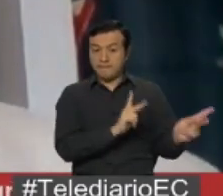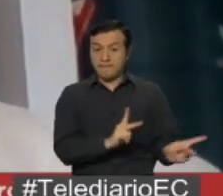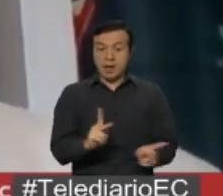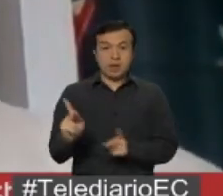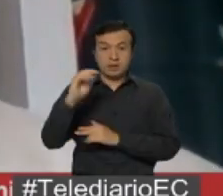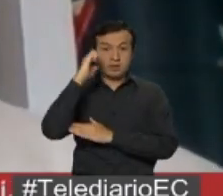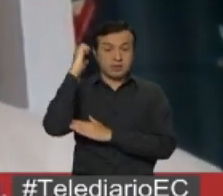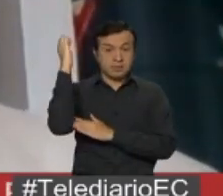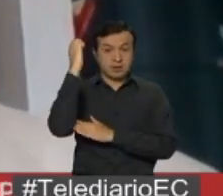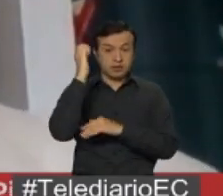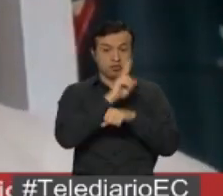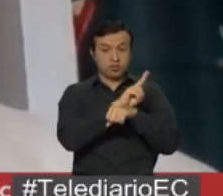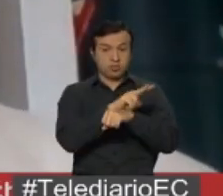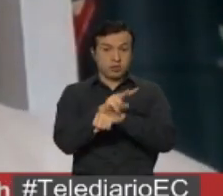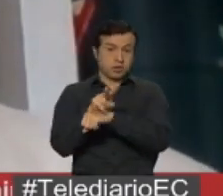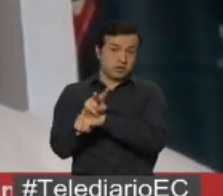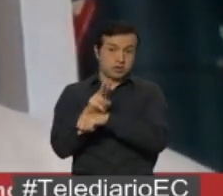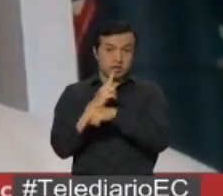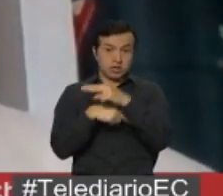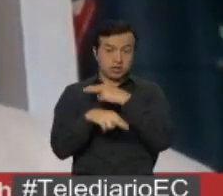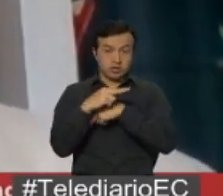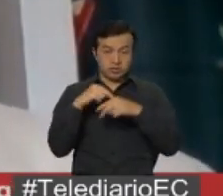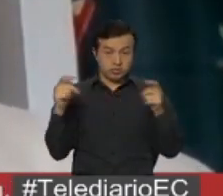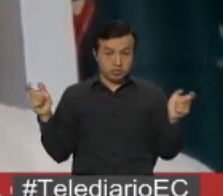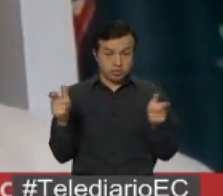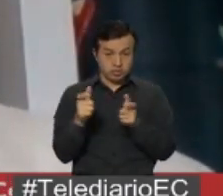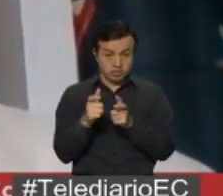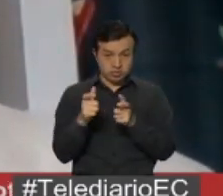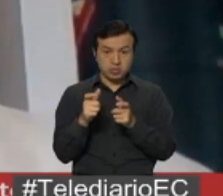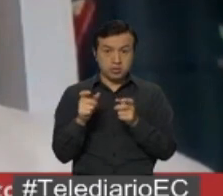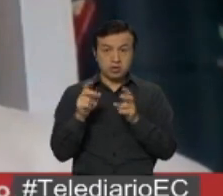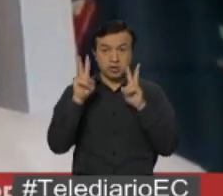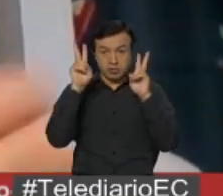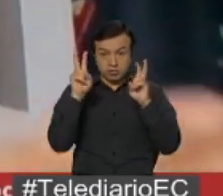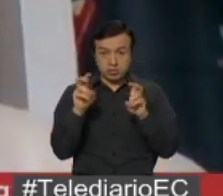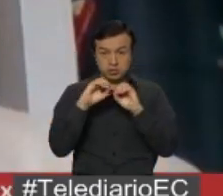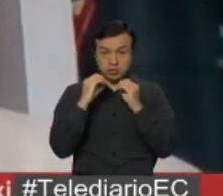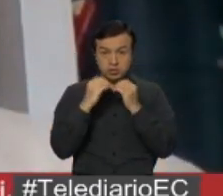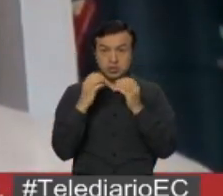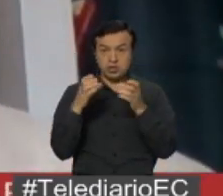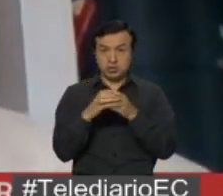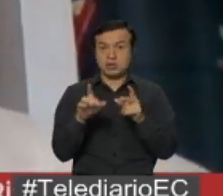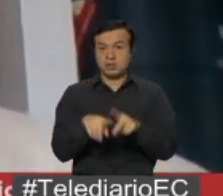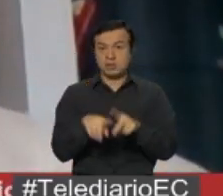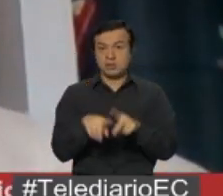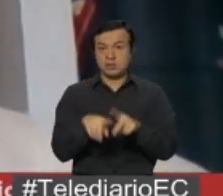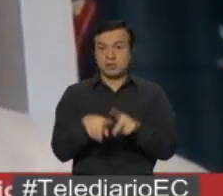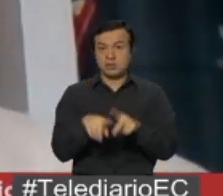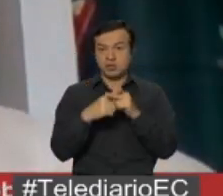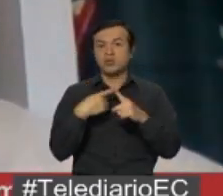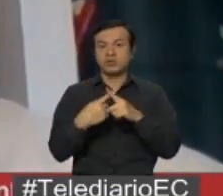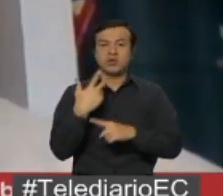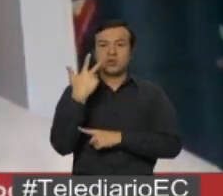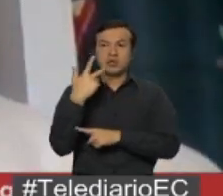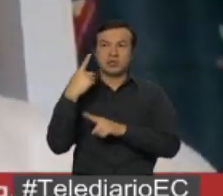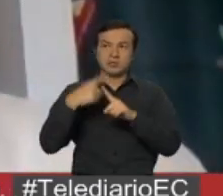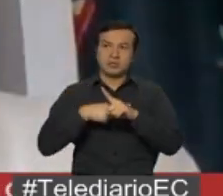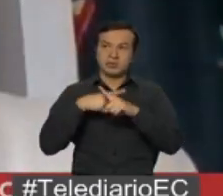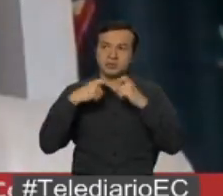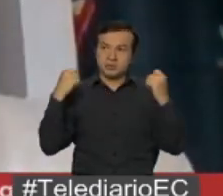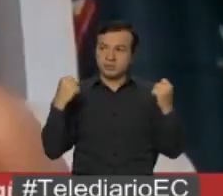contingencia de la superintendencia de economía popular y solidaria respecto de las organizaciones se activó el 3 de marzo y ahí